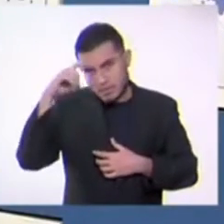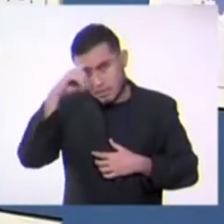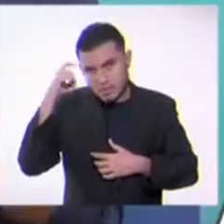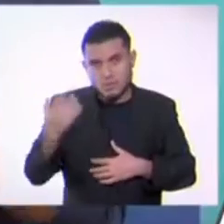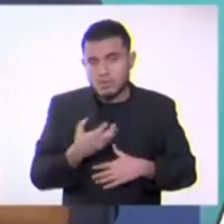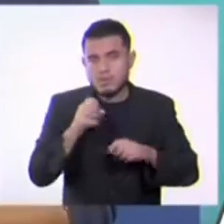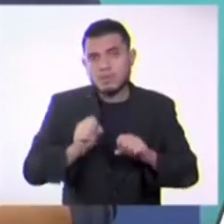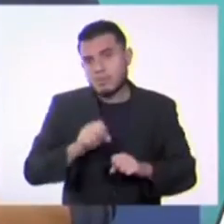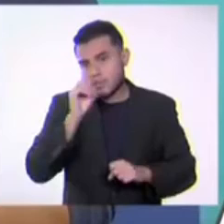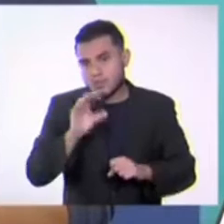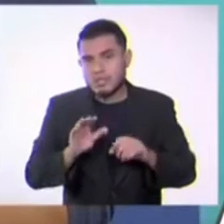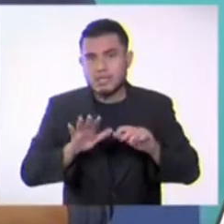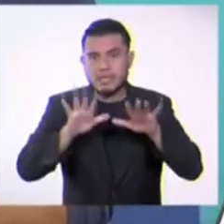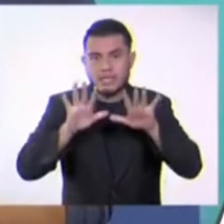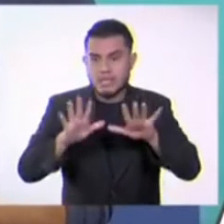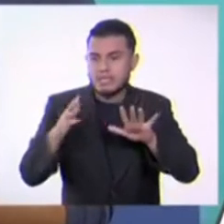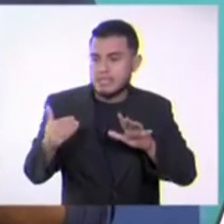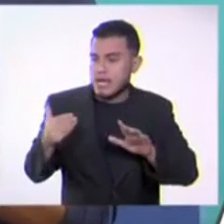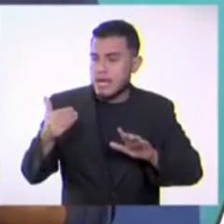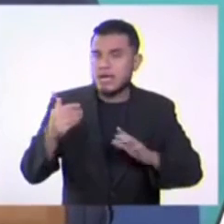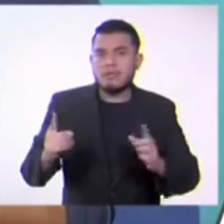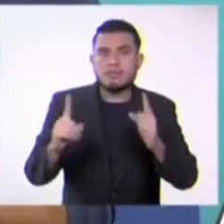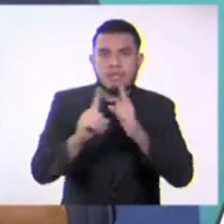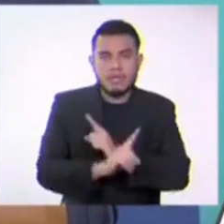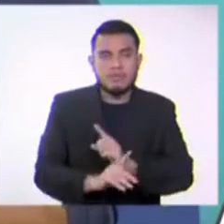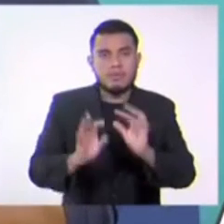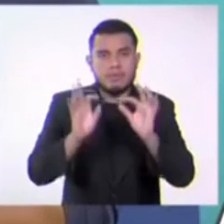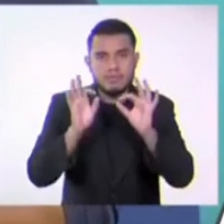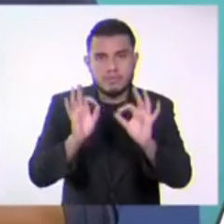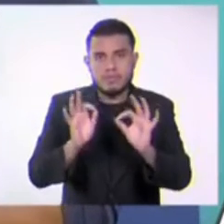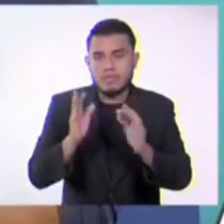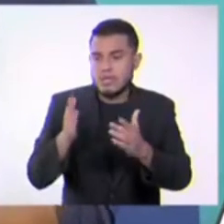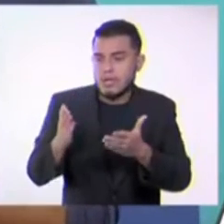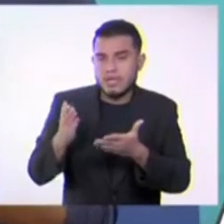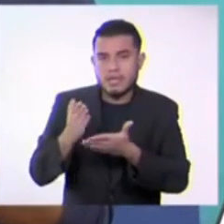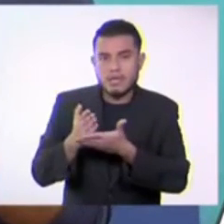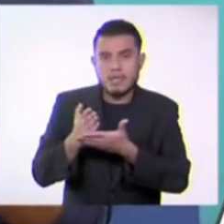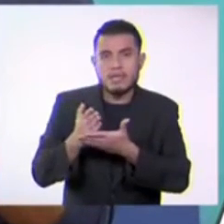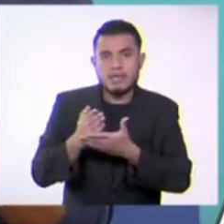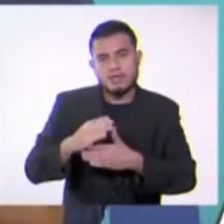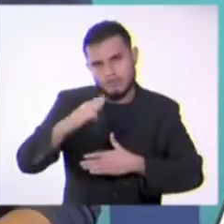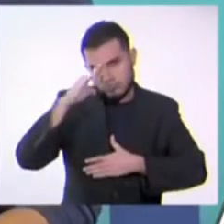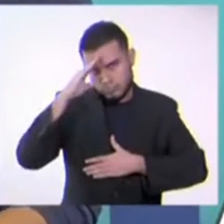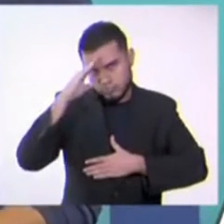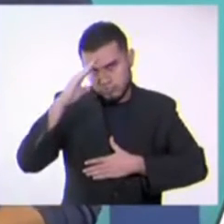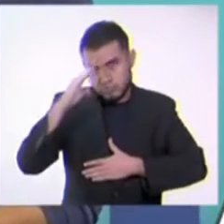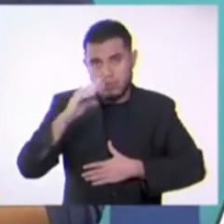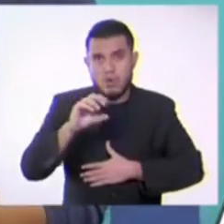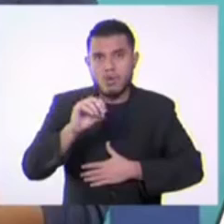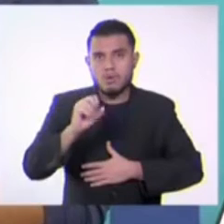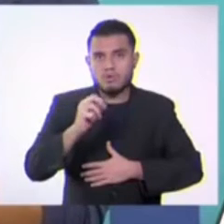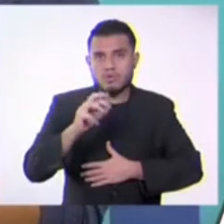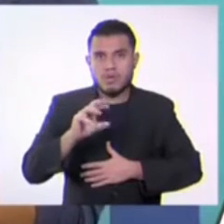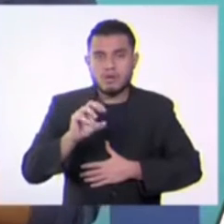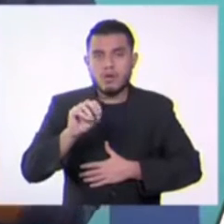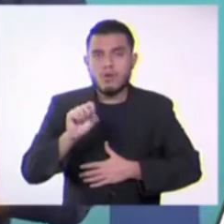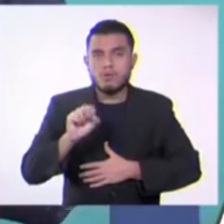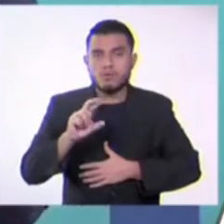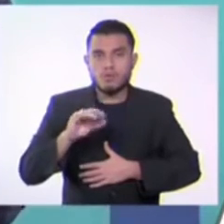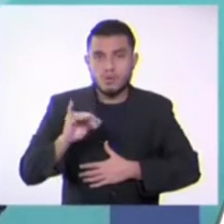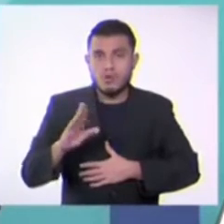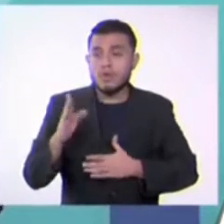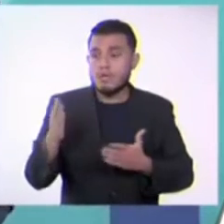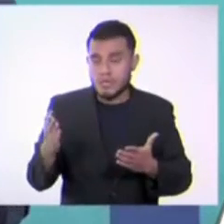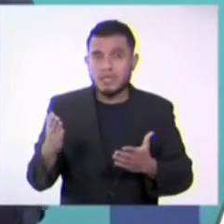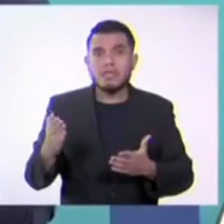que fueron 10 años de cambios significativos desde la llegada del mayor Óscar Osorio y obviamente la influencia